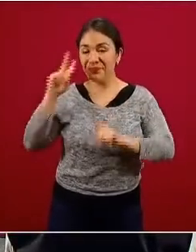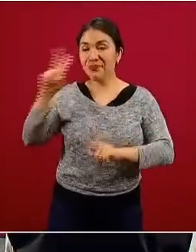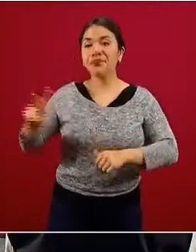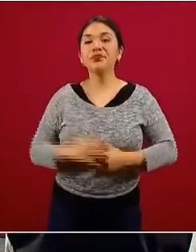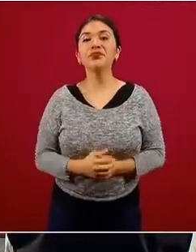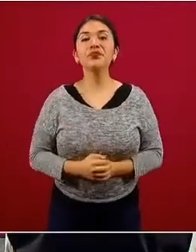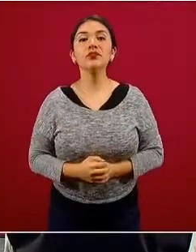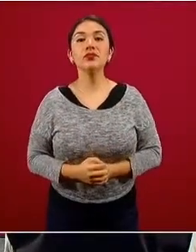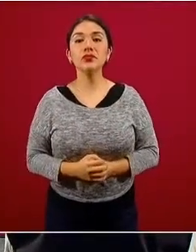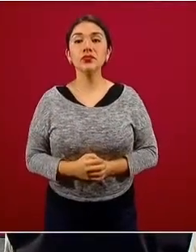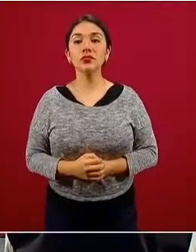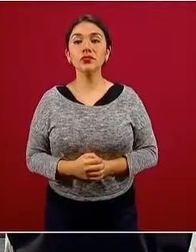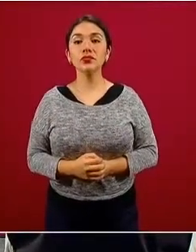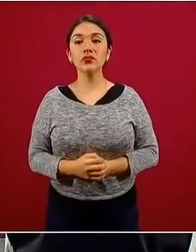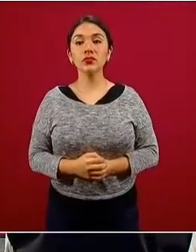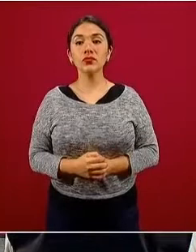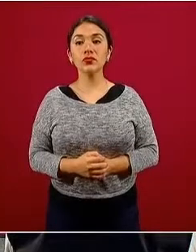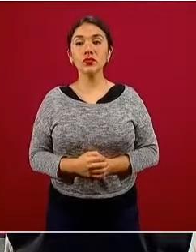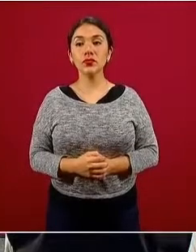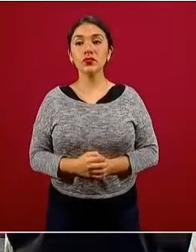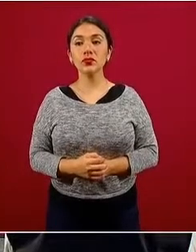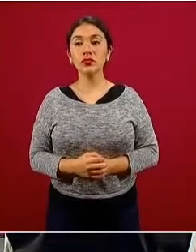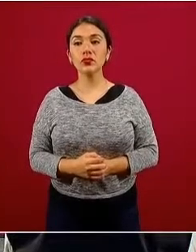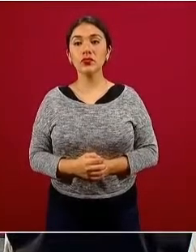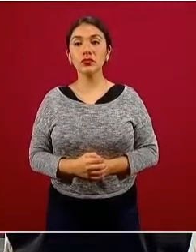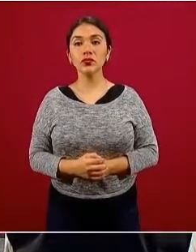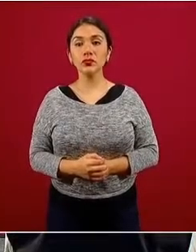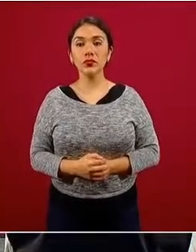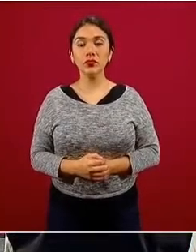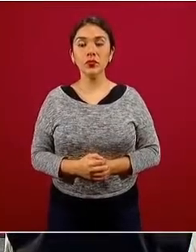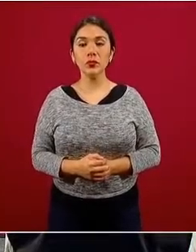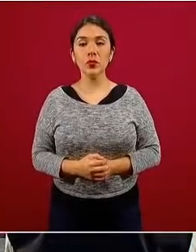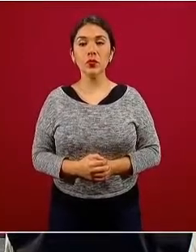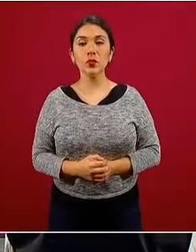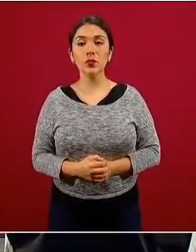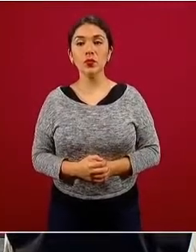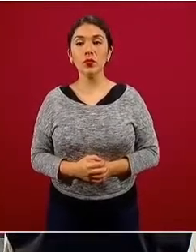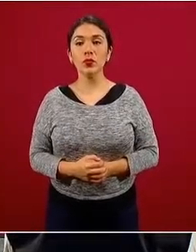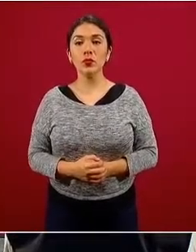empezando por esta, si es la primera.